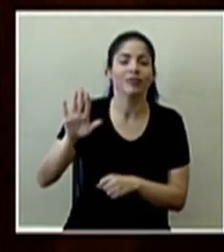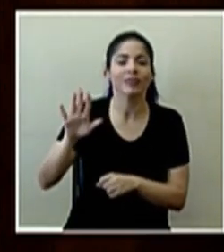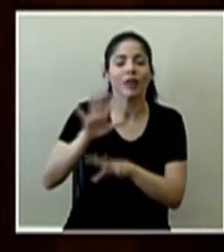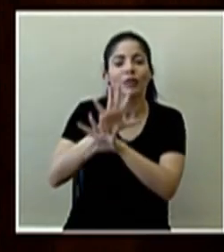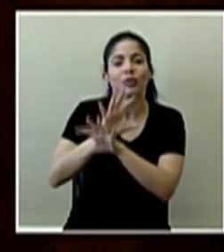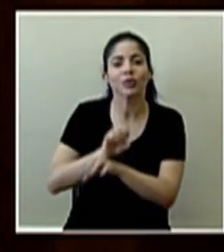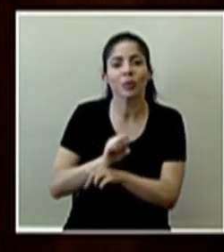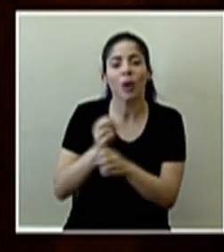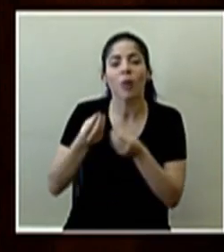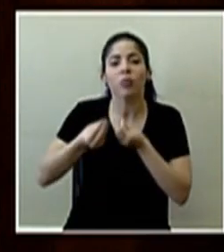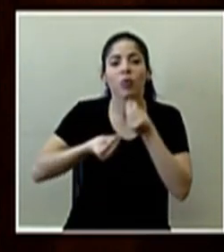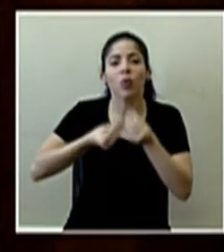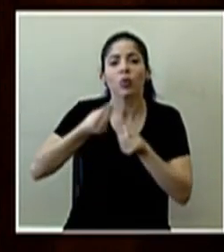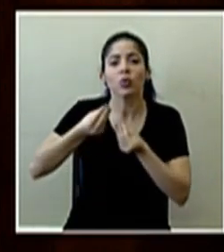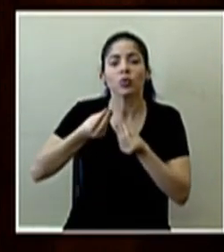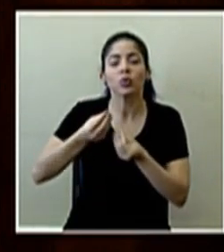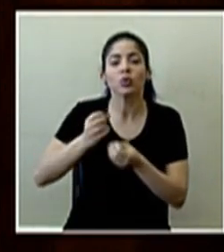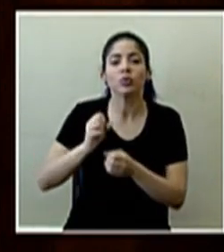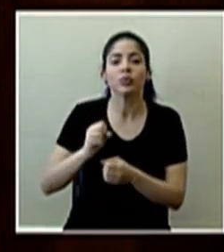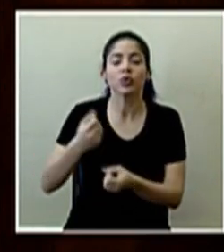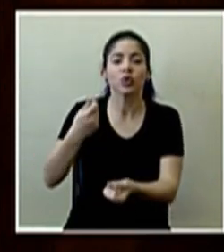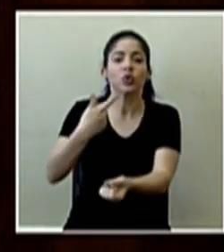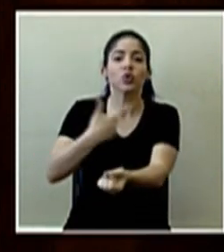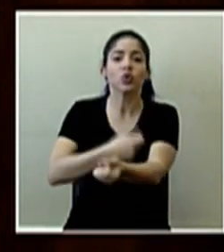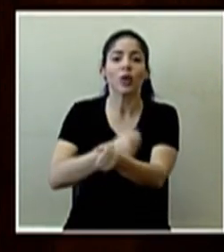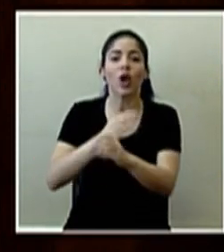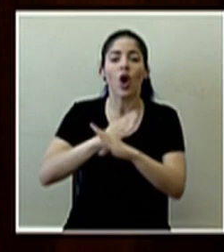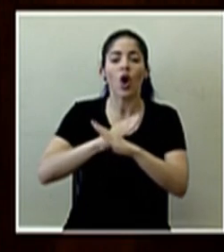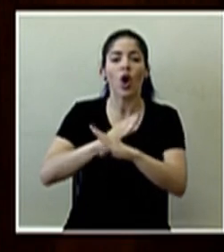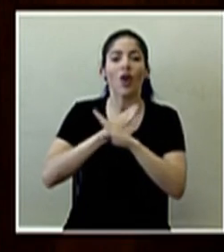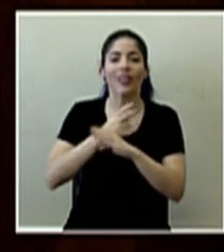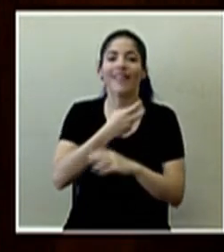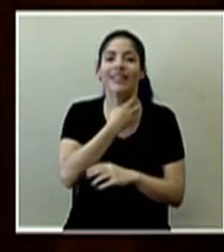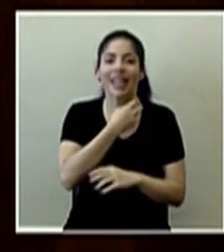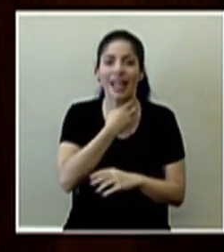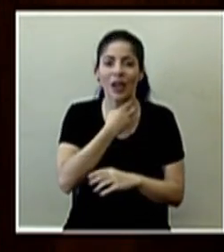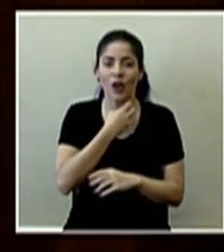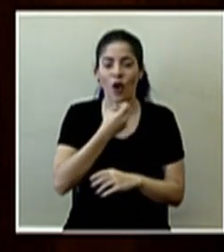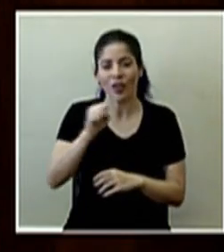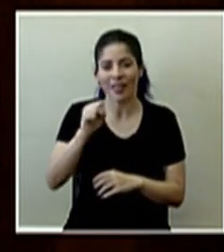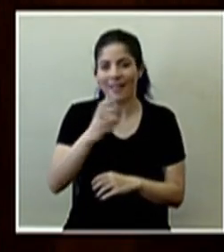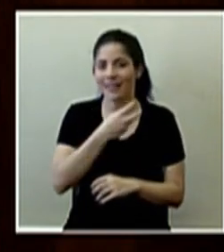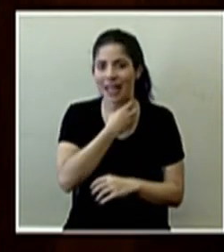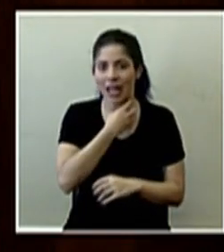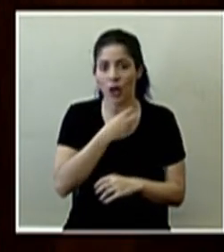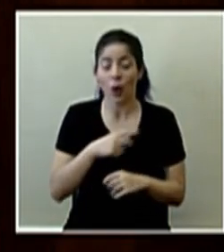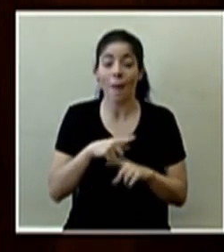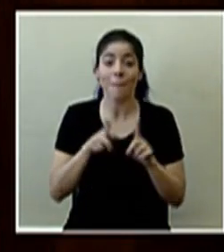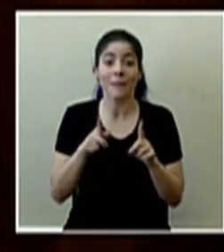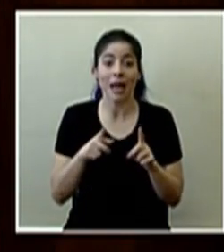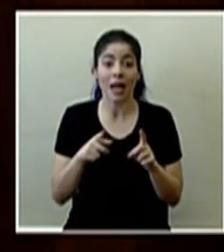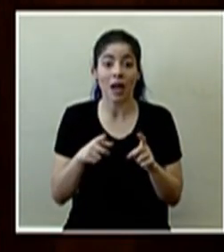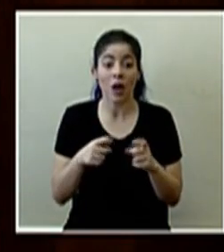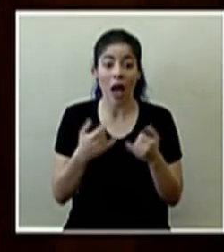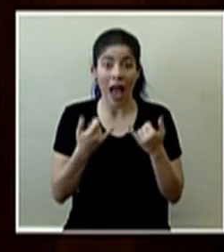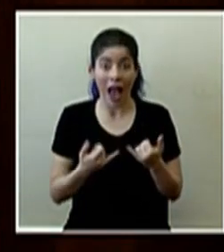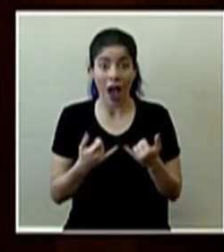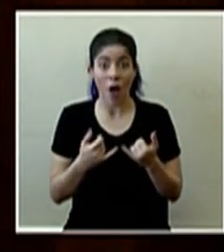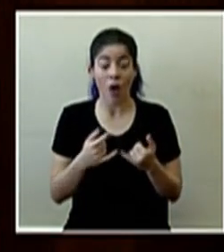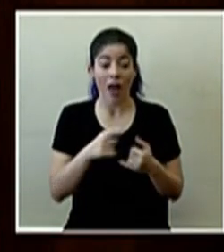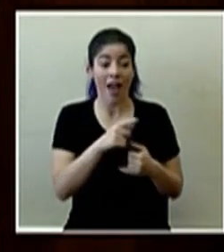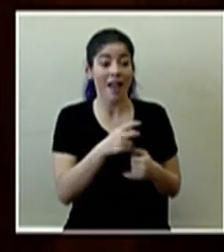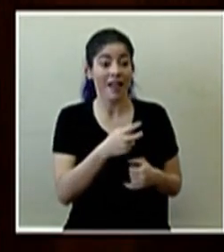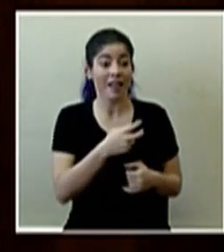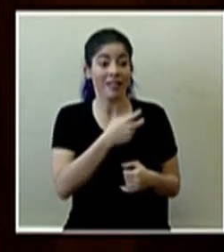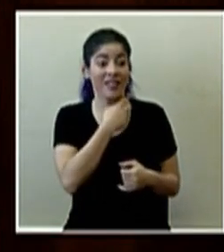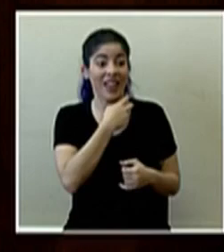o la producción de sueros antiofídicos. Solo que en este caso, en vez de estar generando anticuerpos